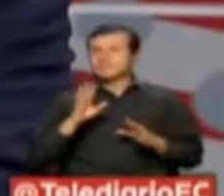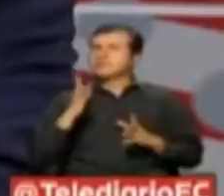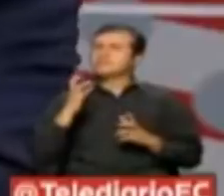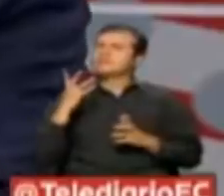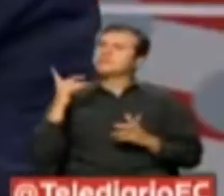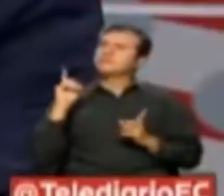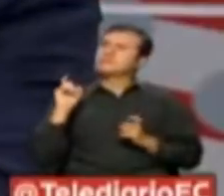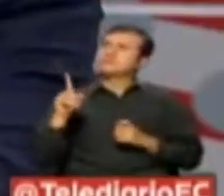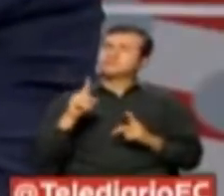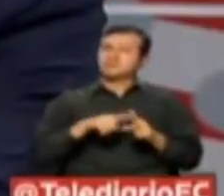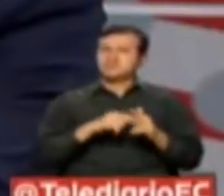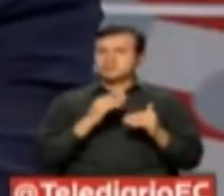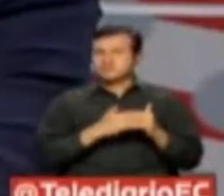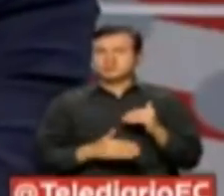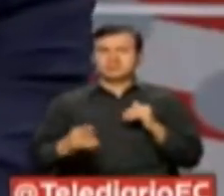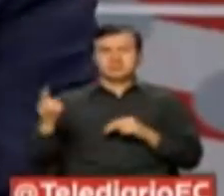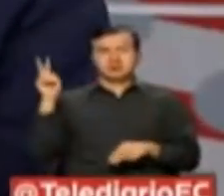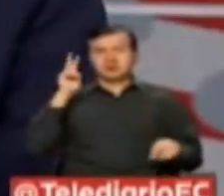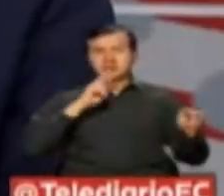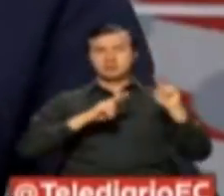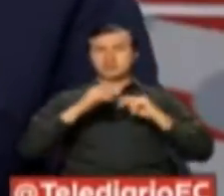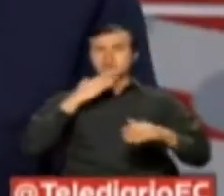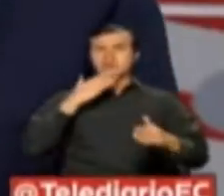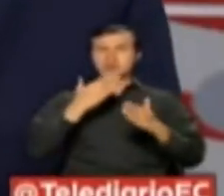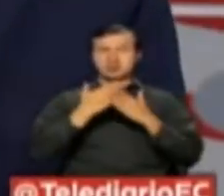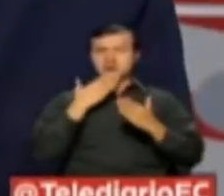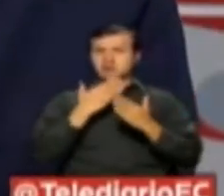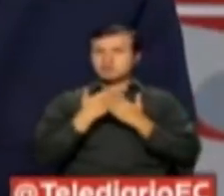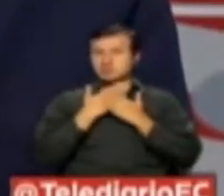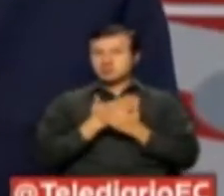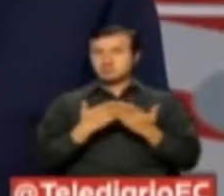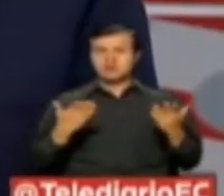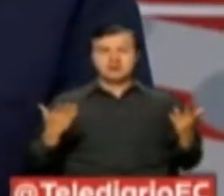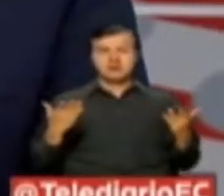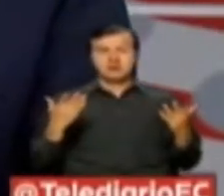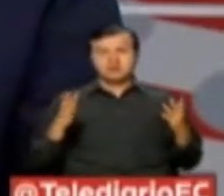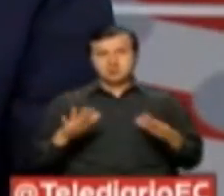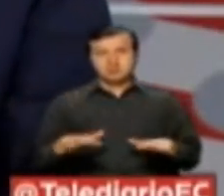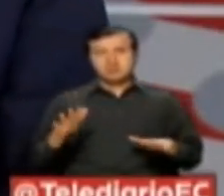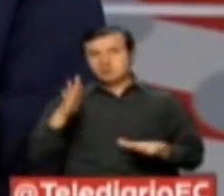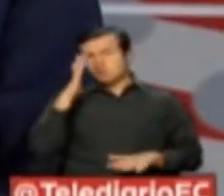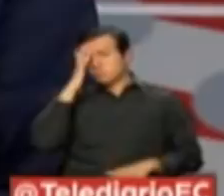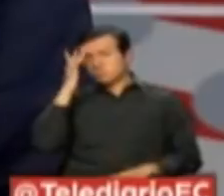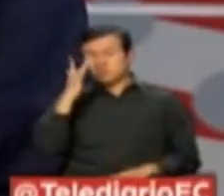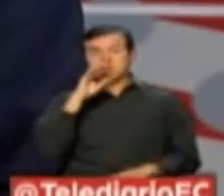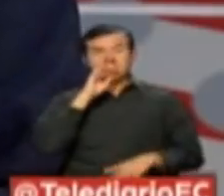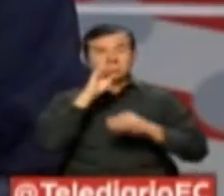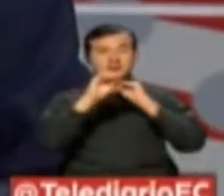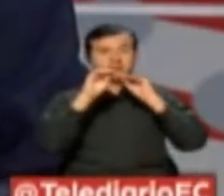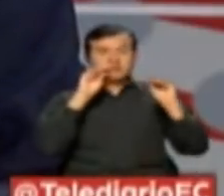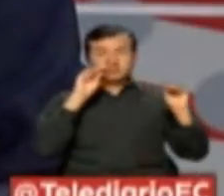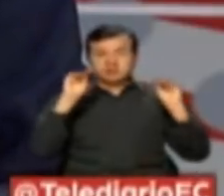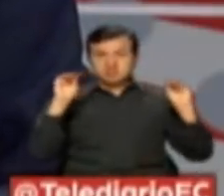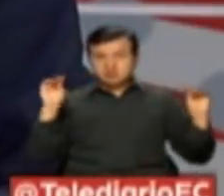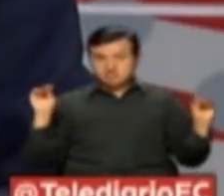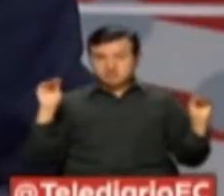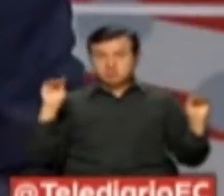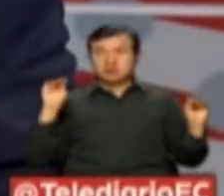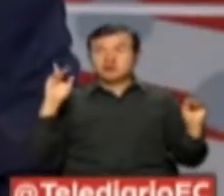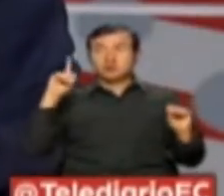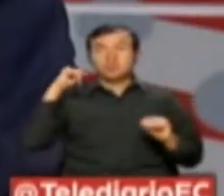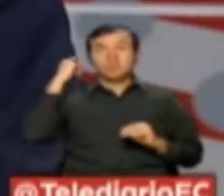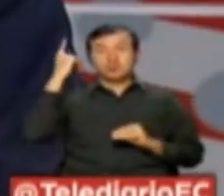comenzar con este análisis gracias a su presencia aquí porque les advertimos que en las